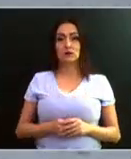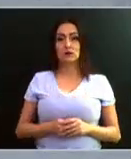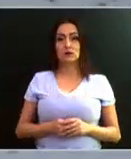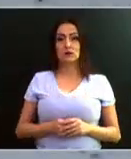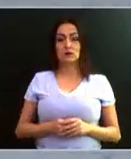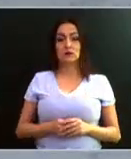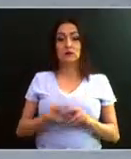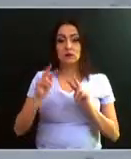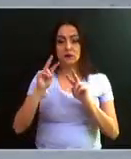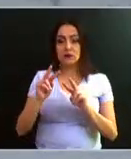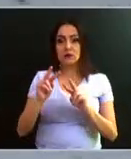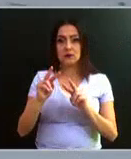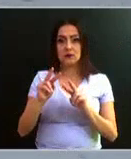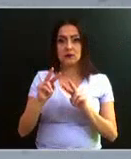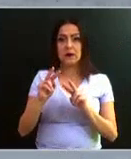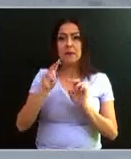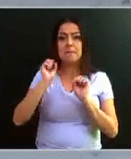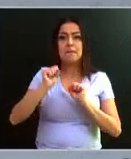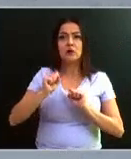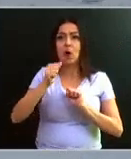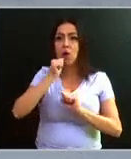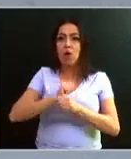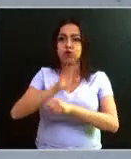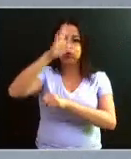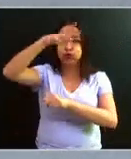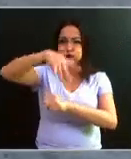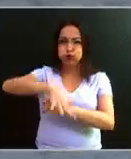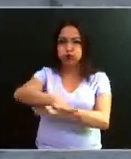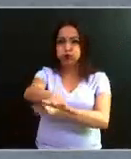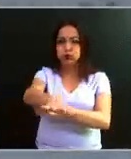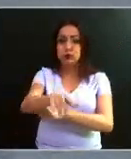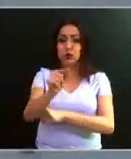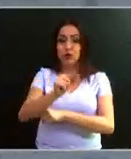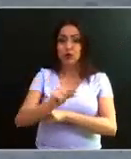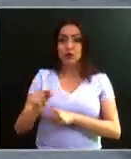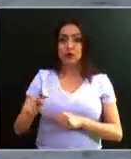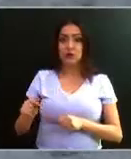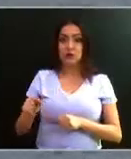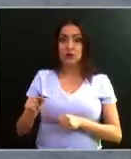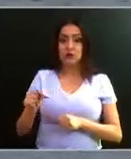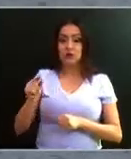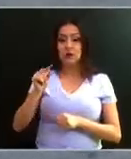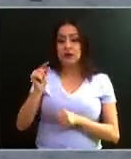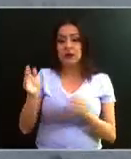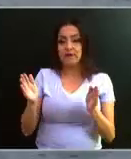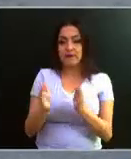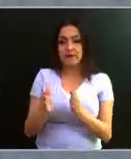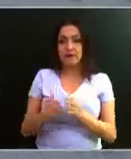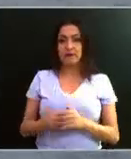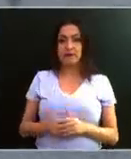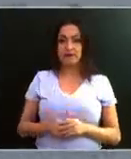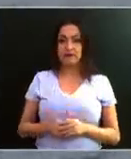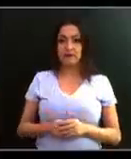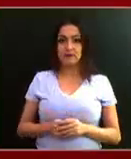muy al pendiente a posibles cabezas de agua en los ríos y en las quebradas.